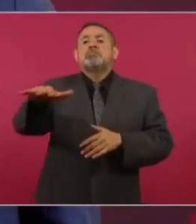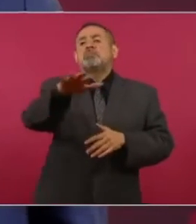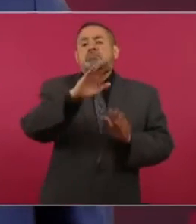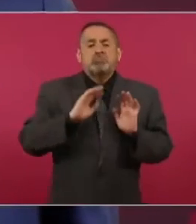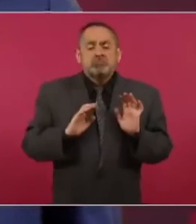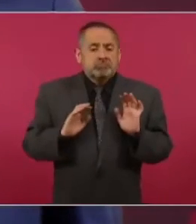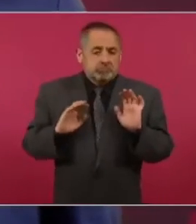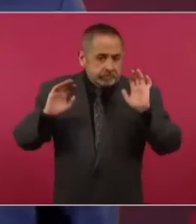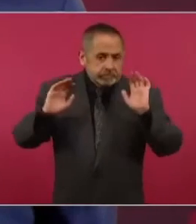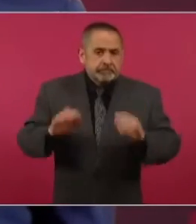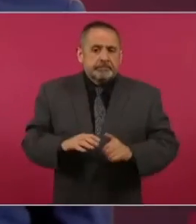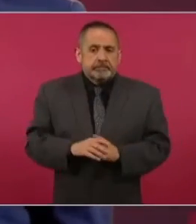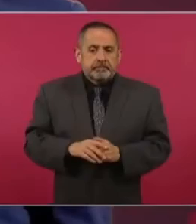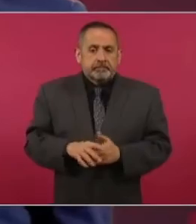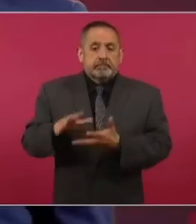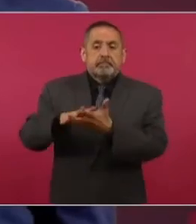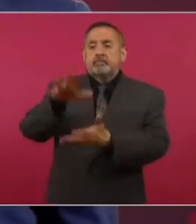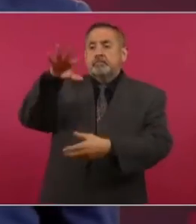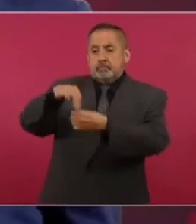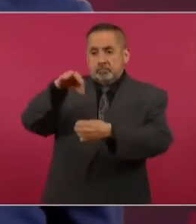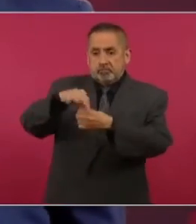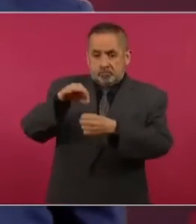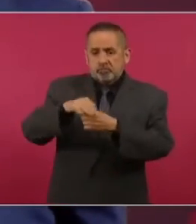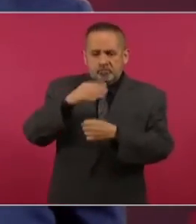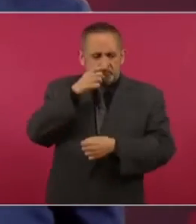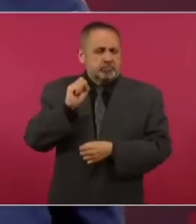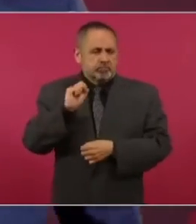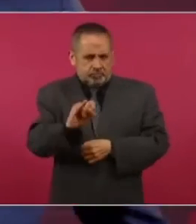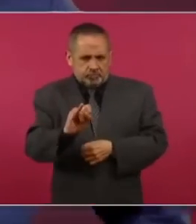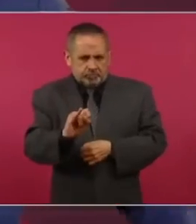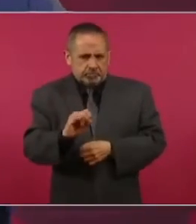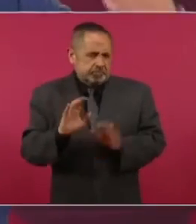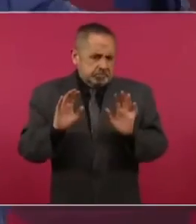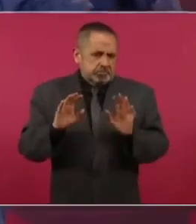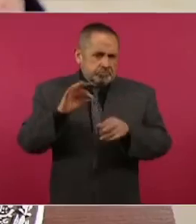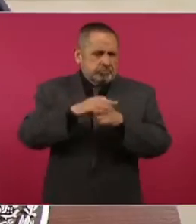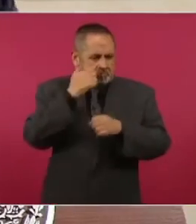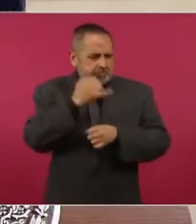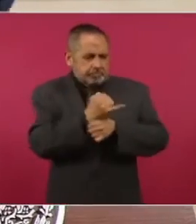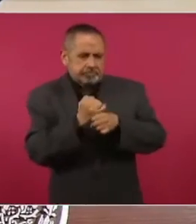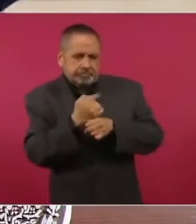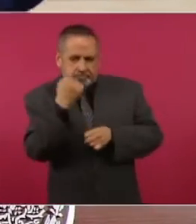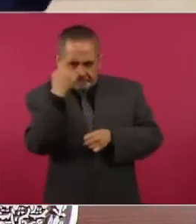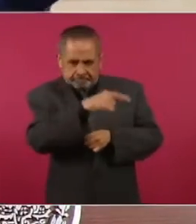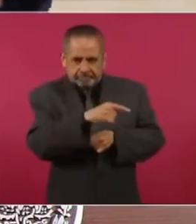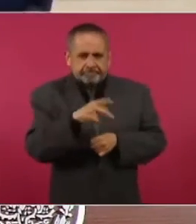y aunque la mayoría votó porque sí se investigara, no se alcanzó